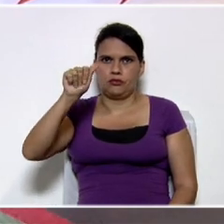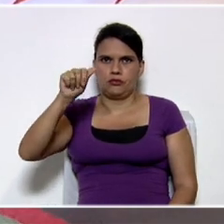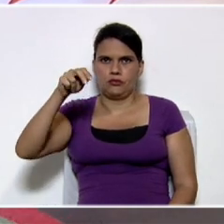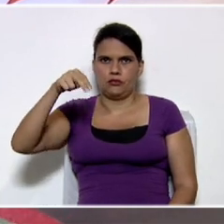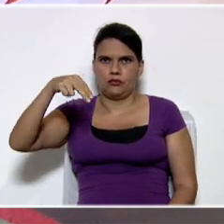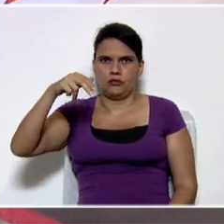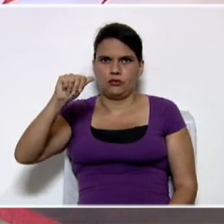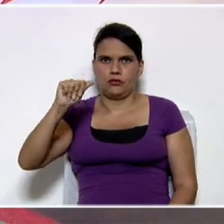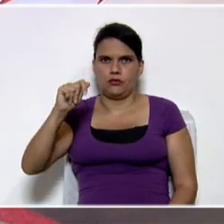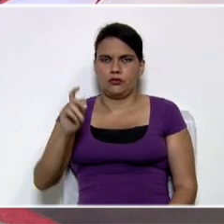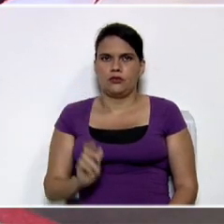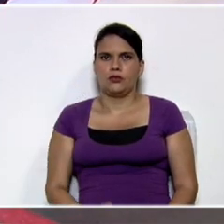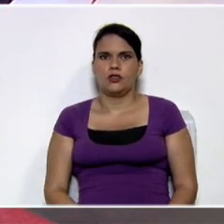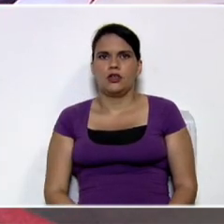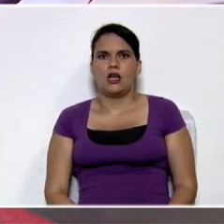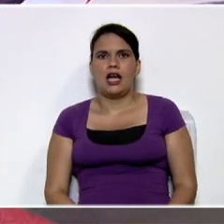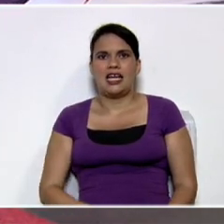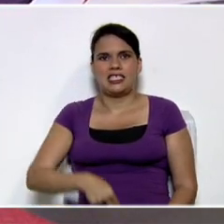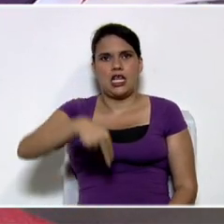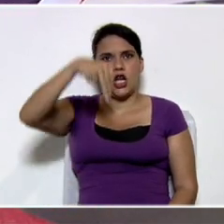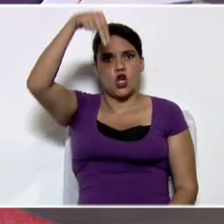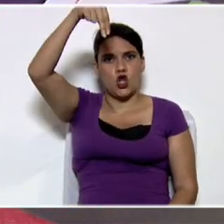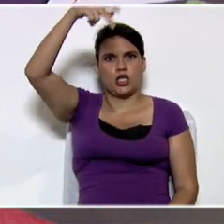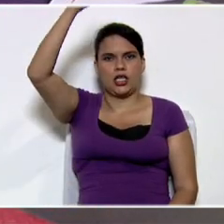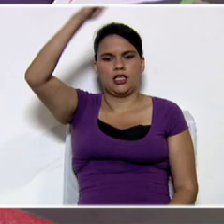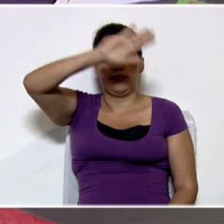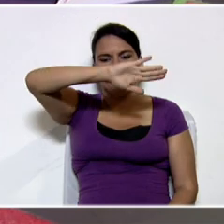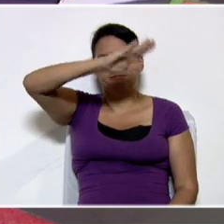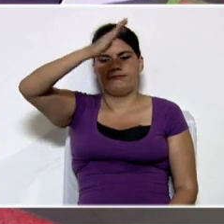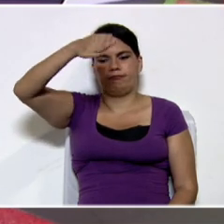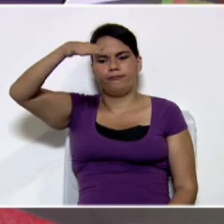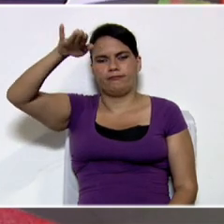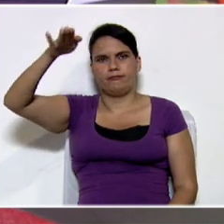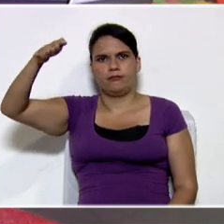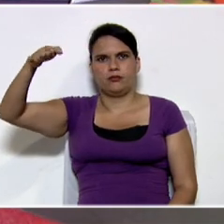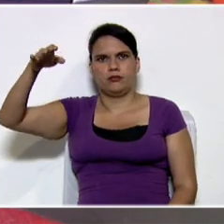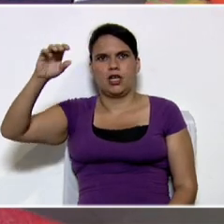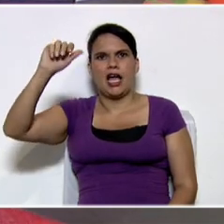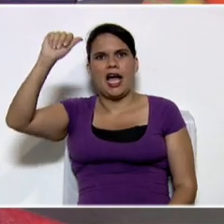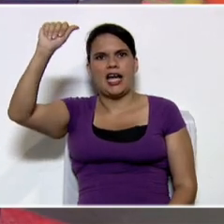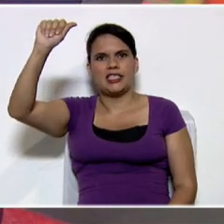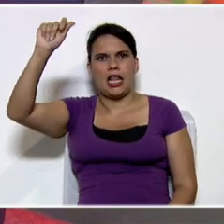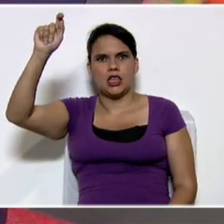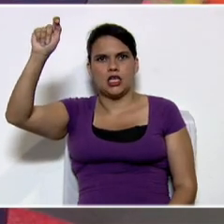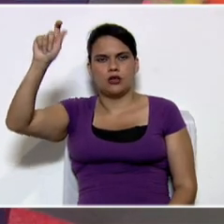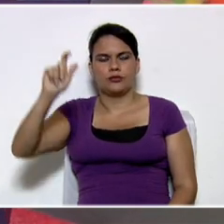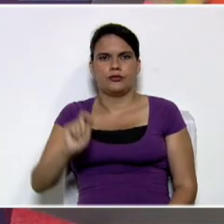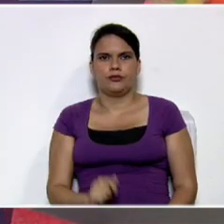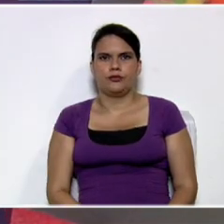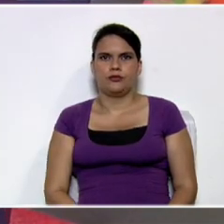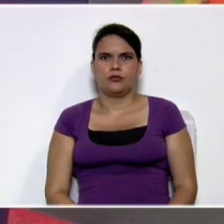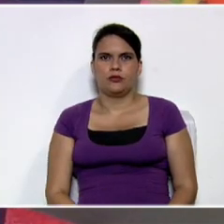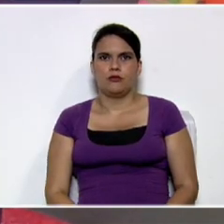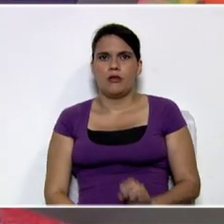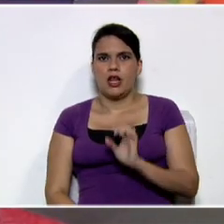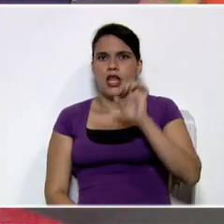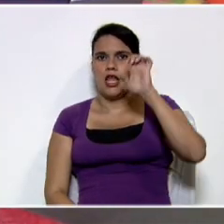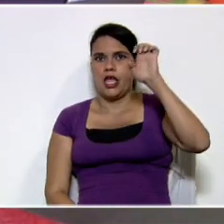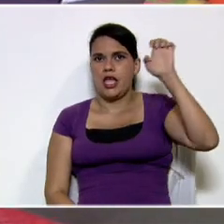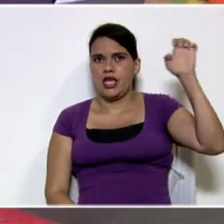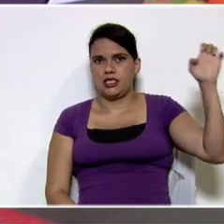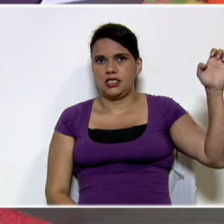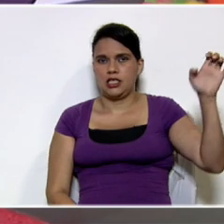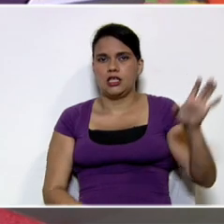norte, la República Cooperativa de Guyana limita con el Océano Atlántico. Para el este, limita con